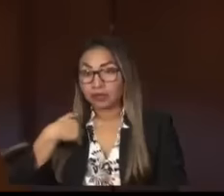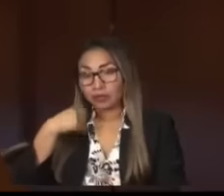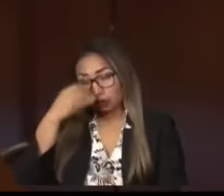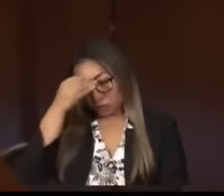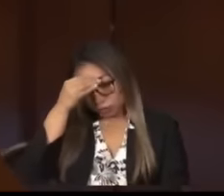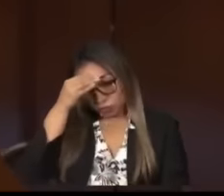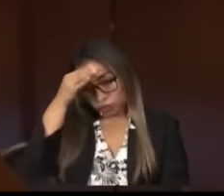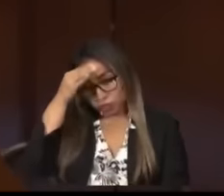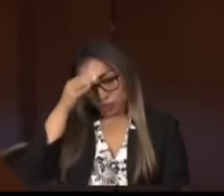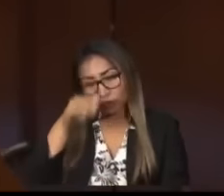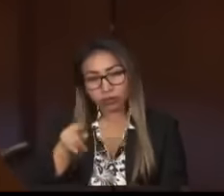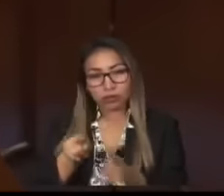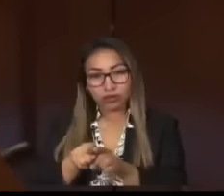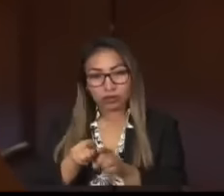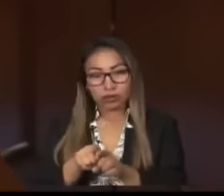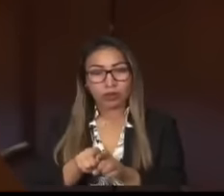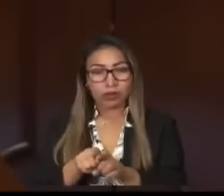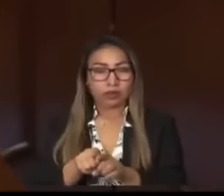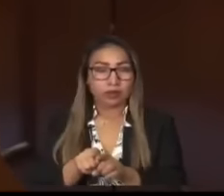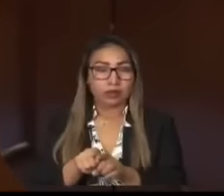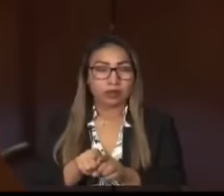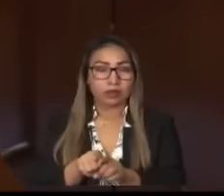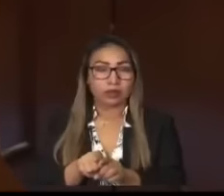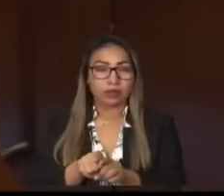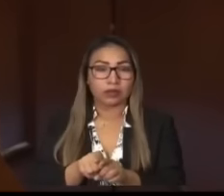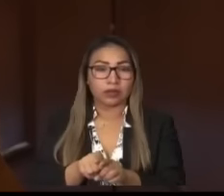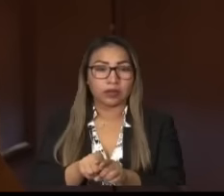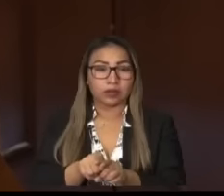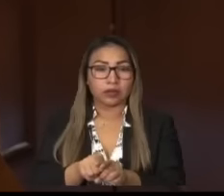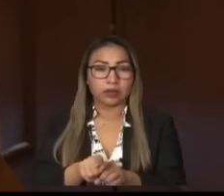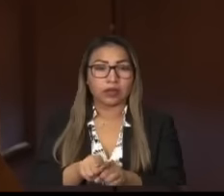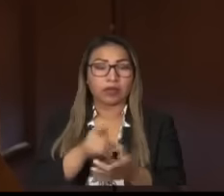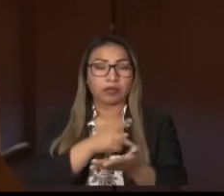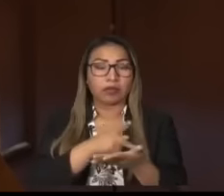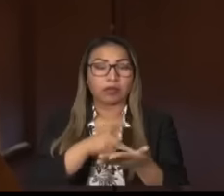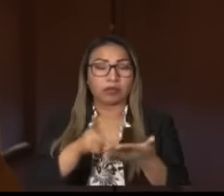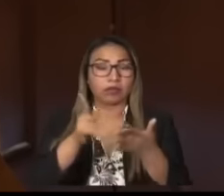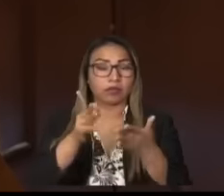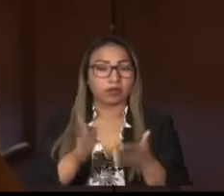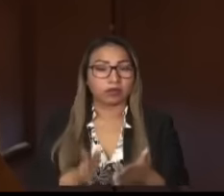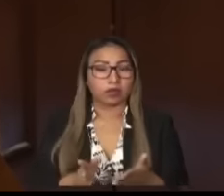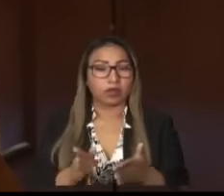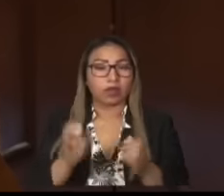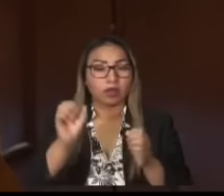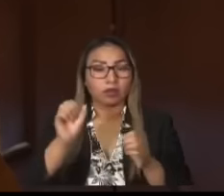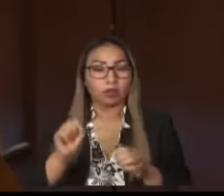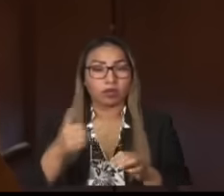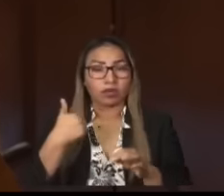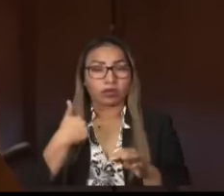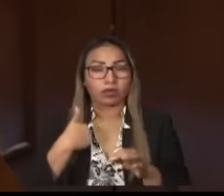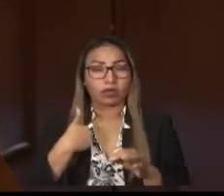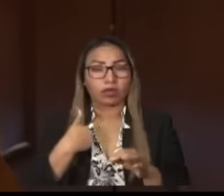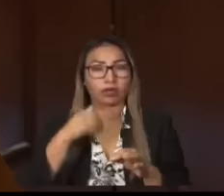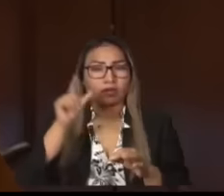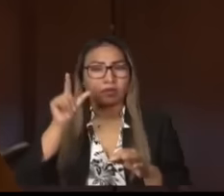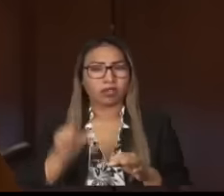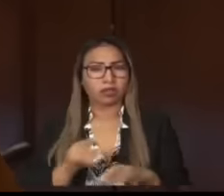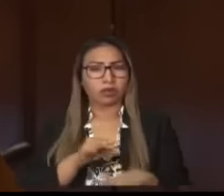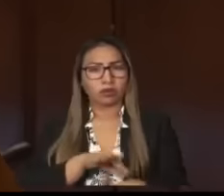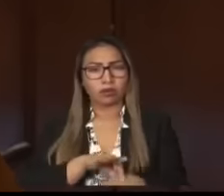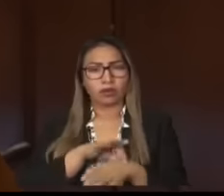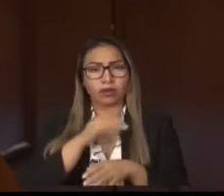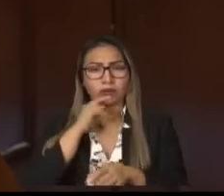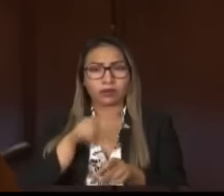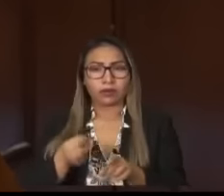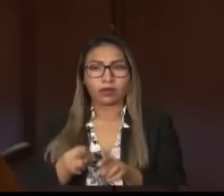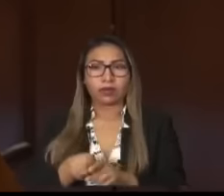conocimientos que deben permitir precisamente profesionales que tengan esa calidad humana, que tengan